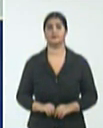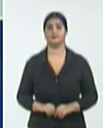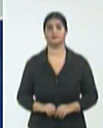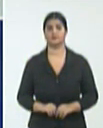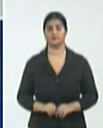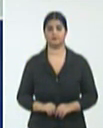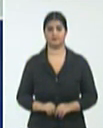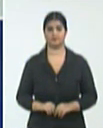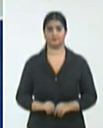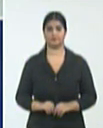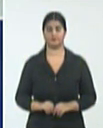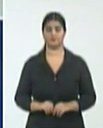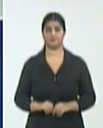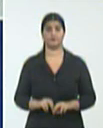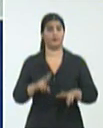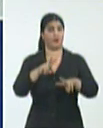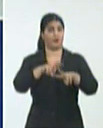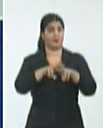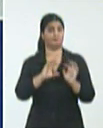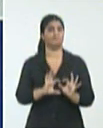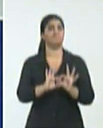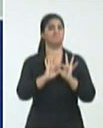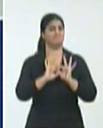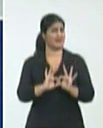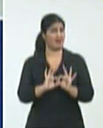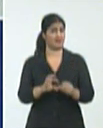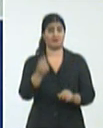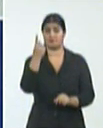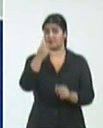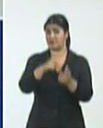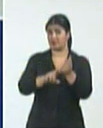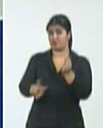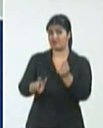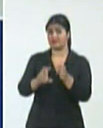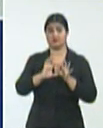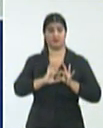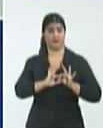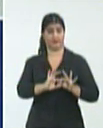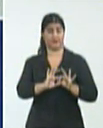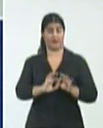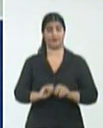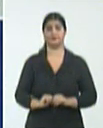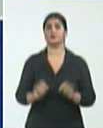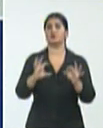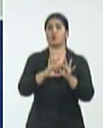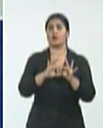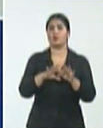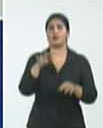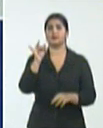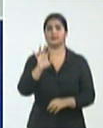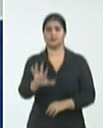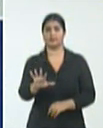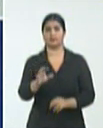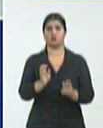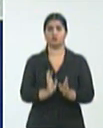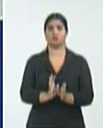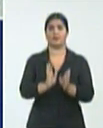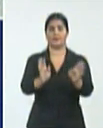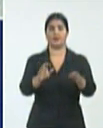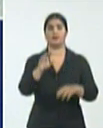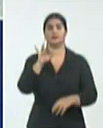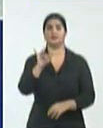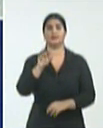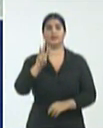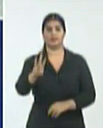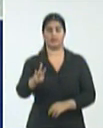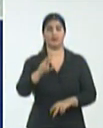en la provincia de La Habana. Guanabacoa 75, San Miguel de Padrón 73, Habana del